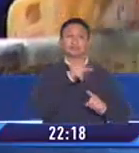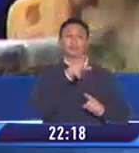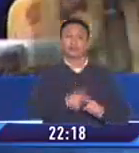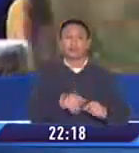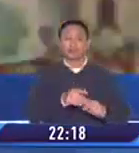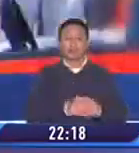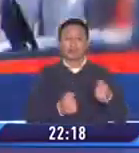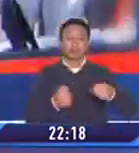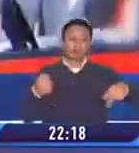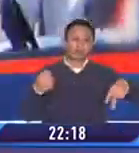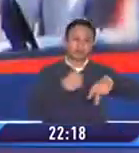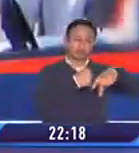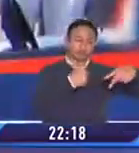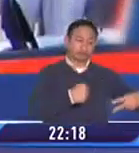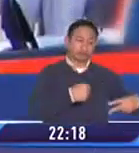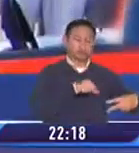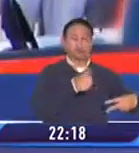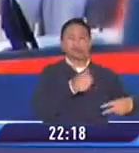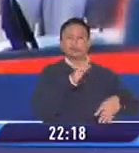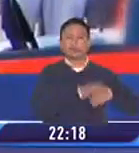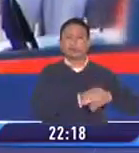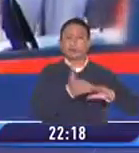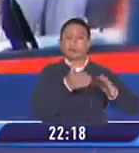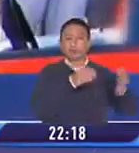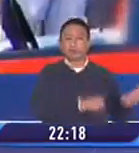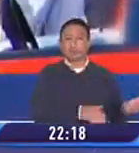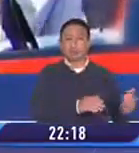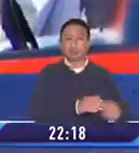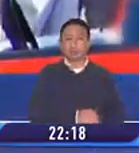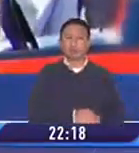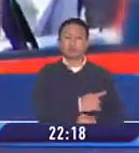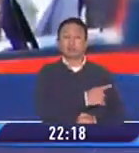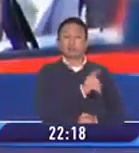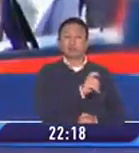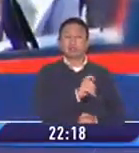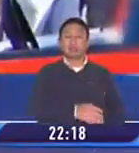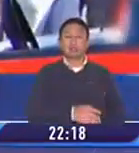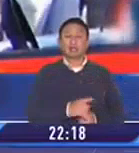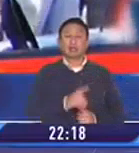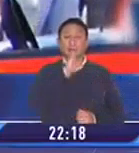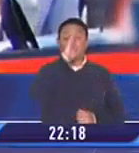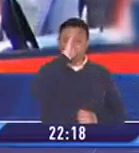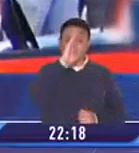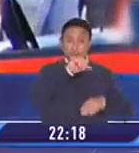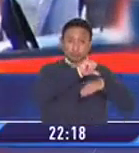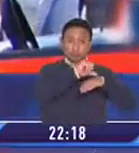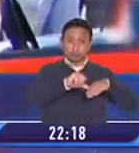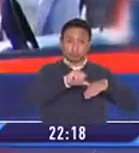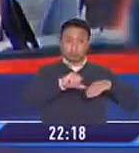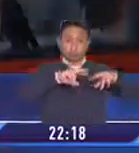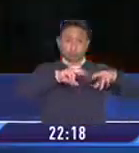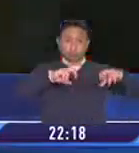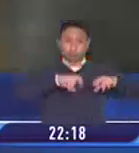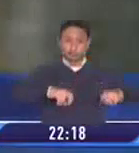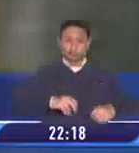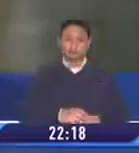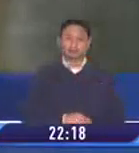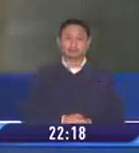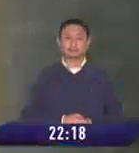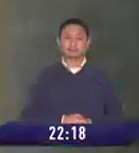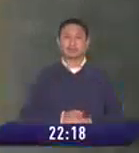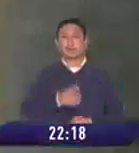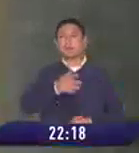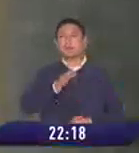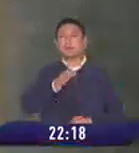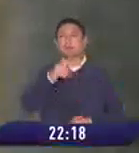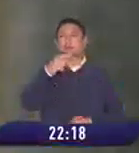accidentes de tránsito o por otro tipo de causas en las que se requiere de una investigación sobre su deceso. Aproximadamente